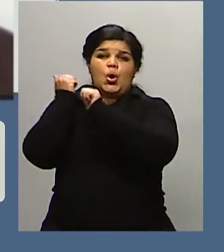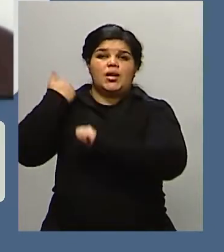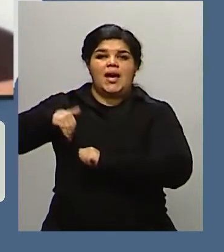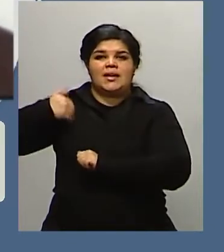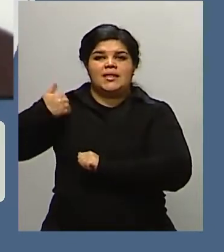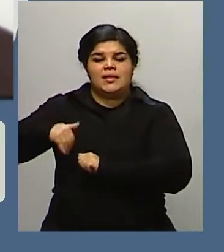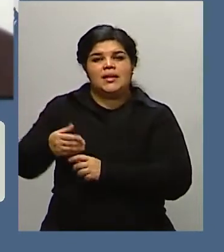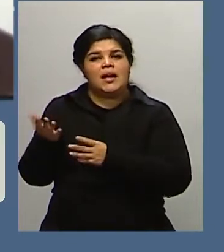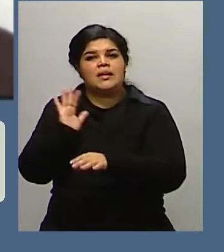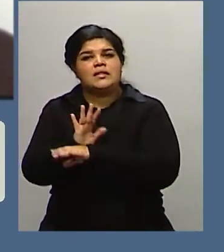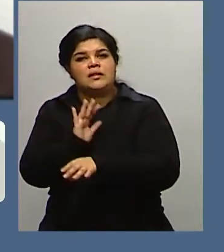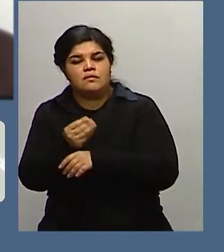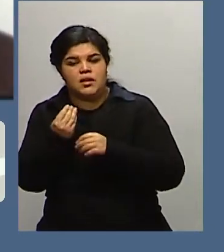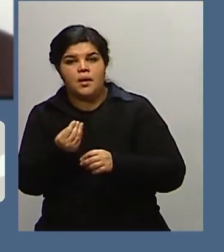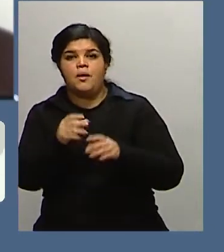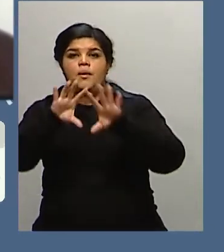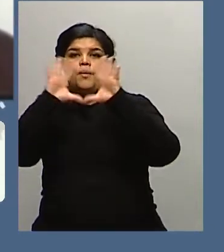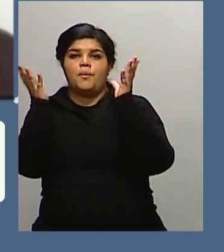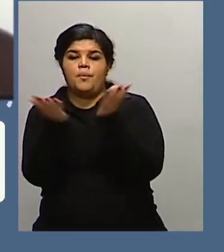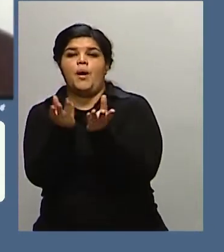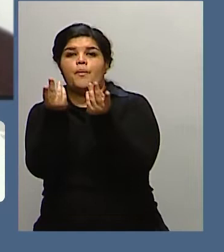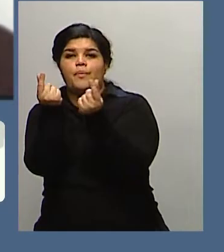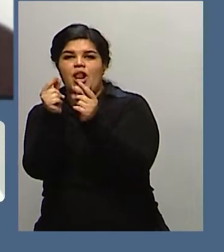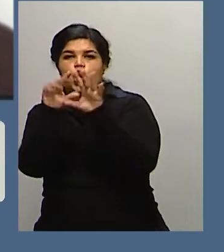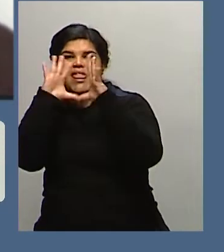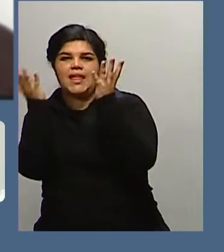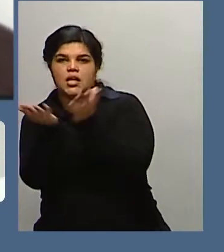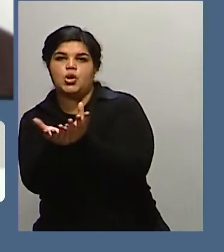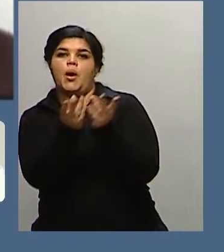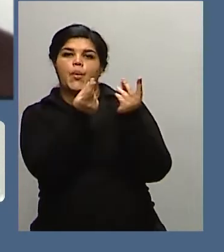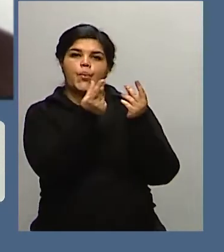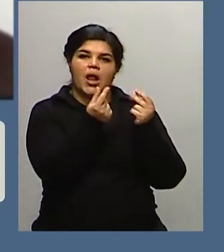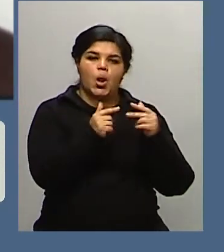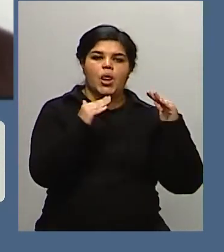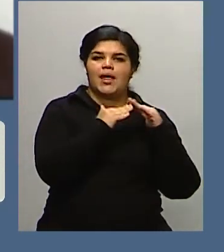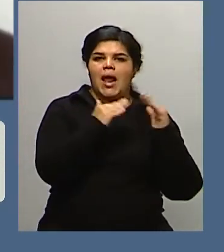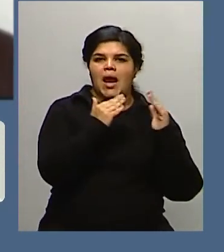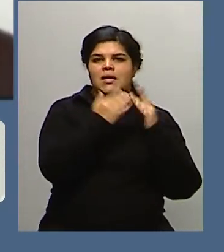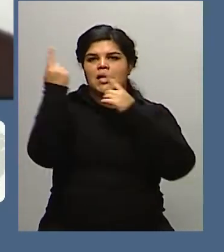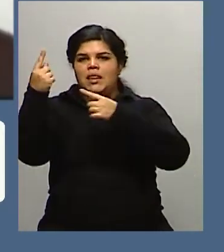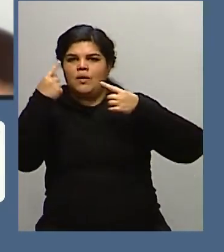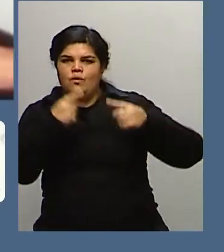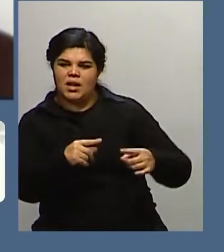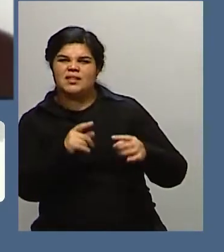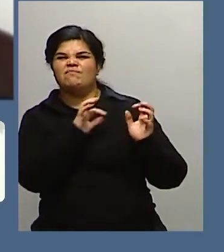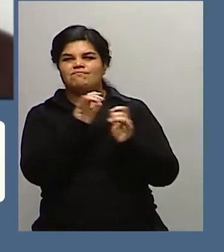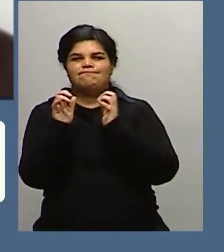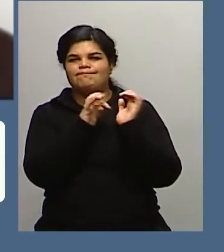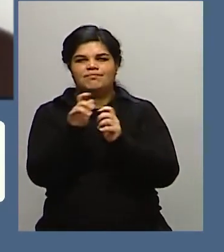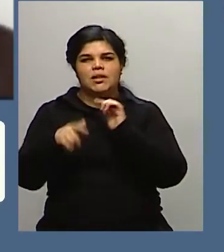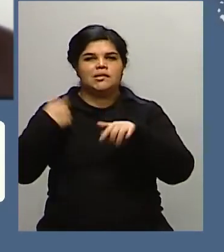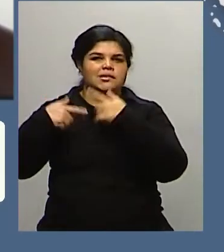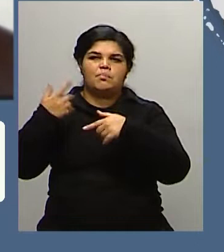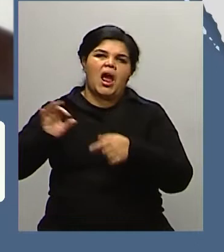la conexión entre los precios internacionales y los precios domésticos. Tal cual. Una cuestión es esa discusión, yo